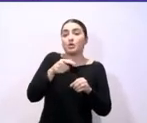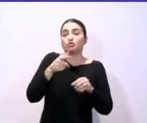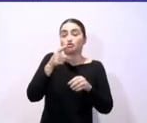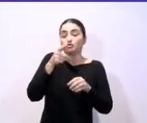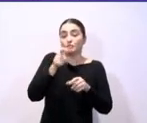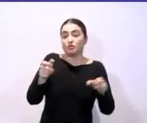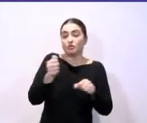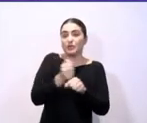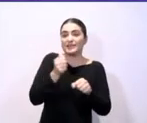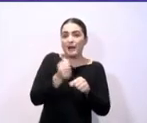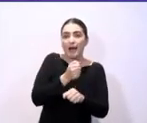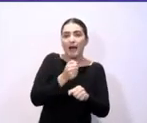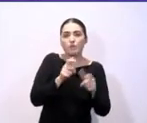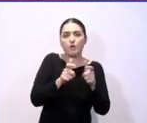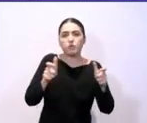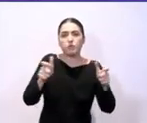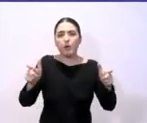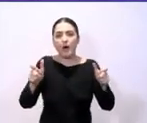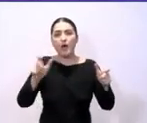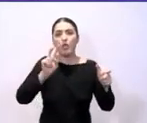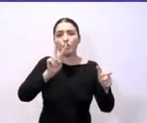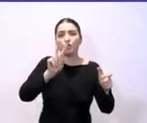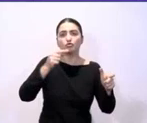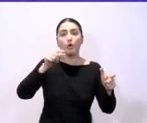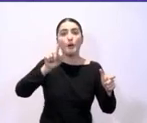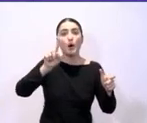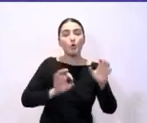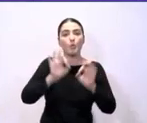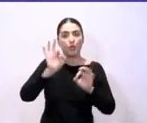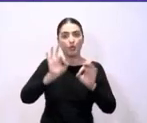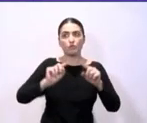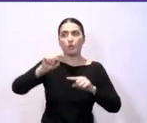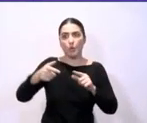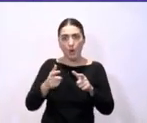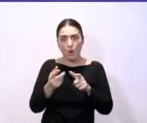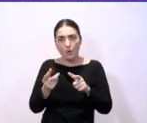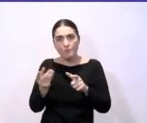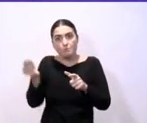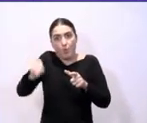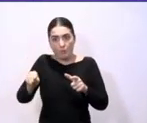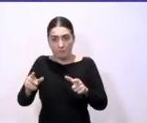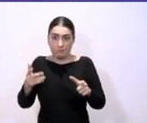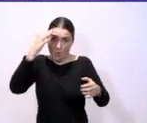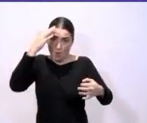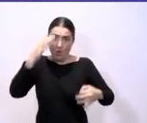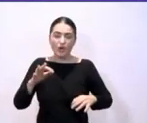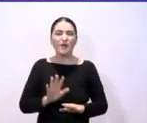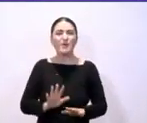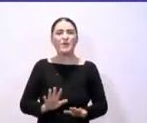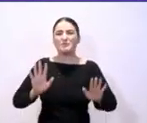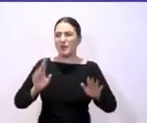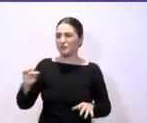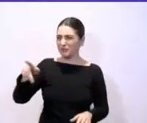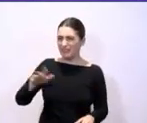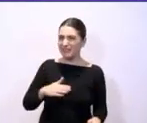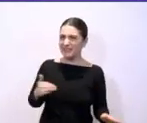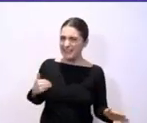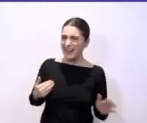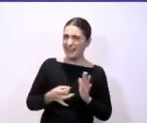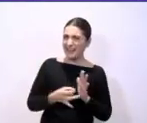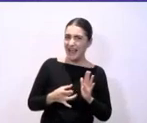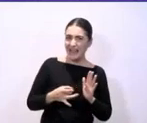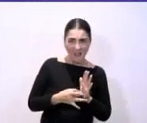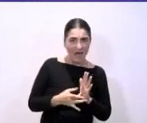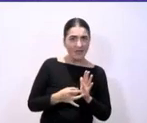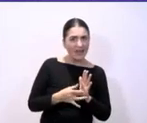2,1%. Claro, luego han tenido que incrementarlo, evidentemente. Pero ¿cómo pretenden ustedes mejorar la calidad